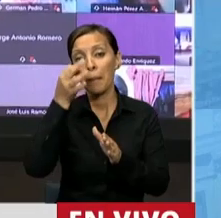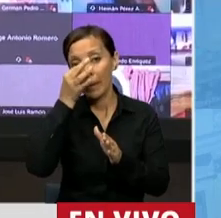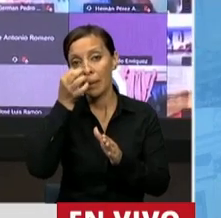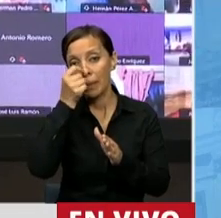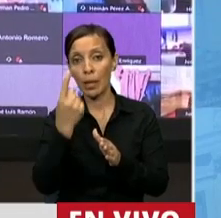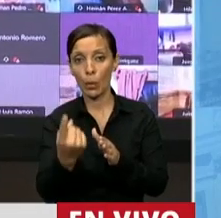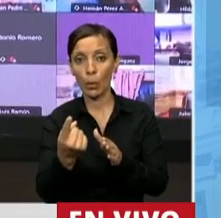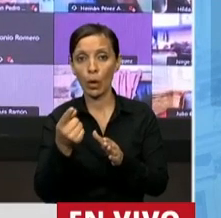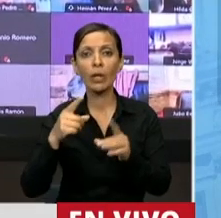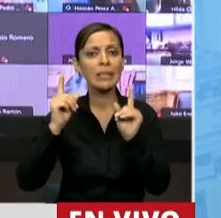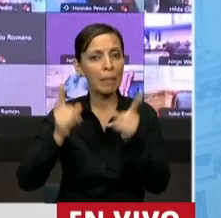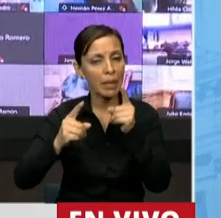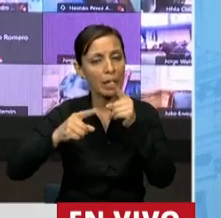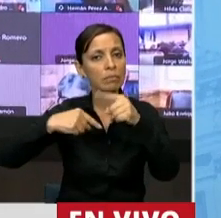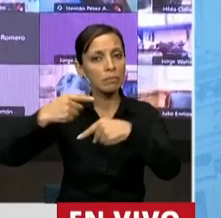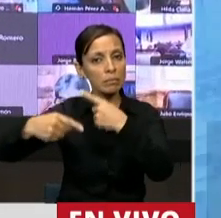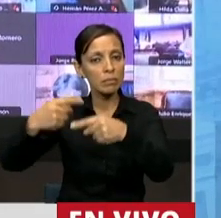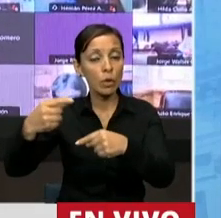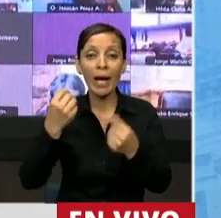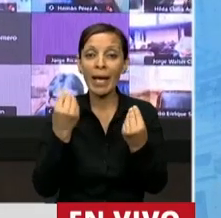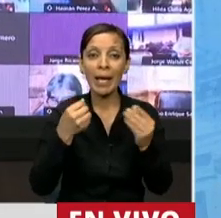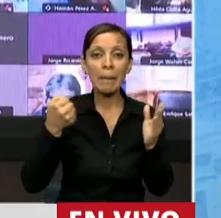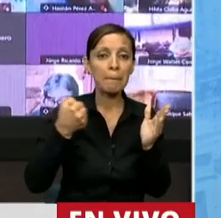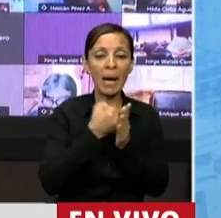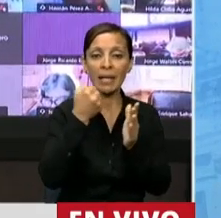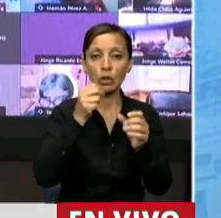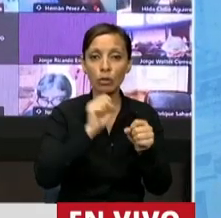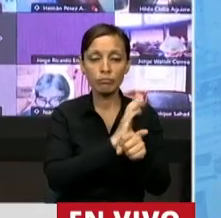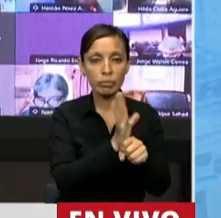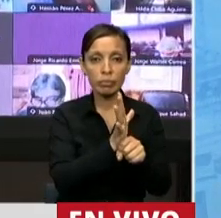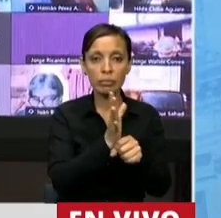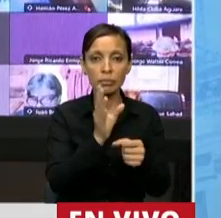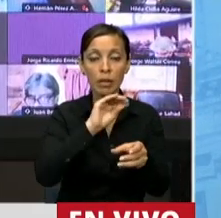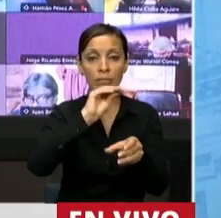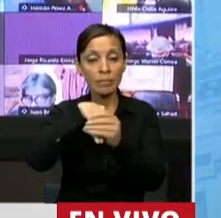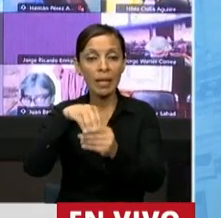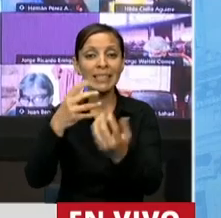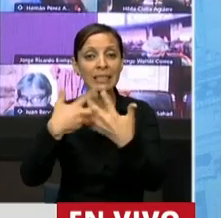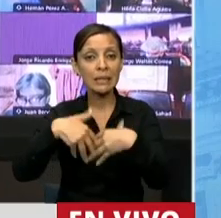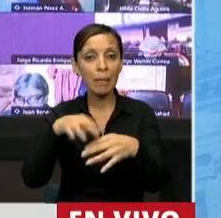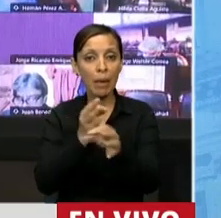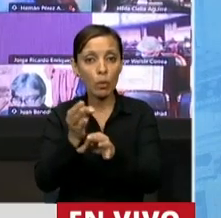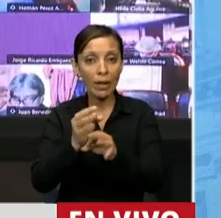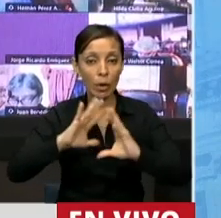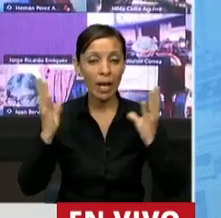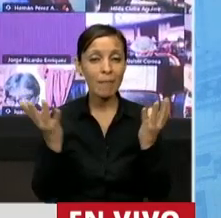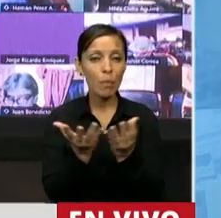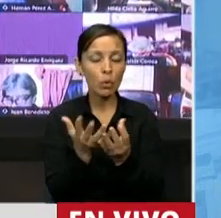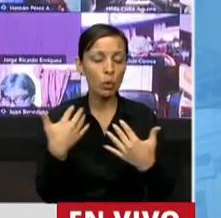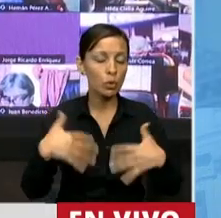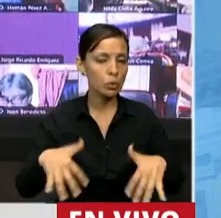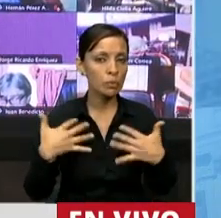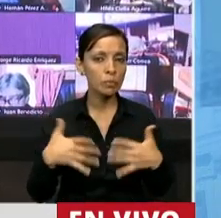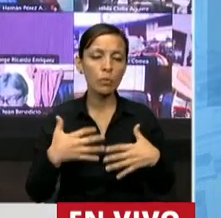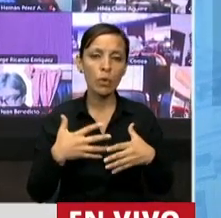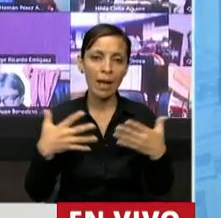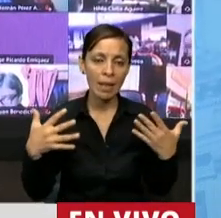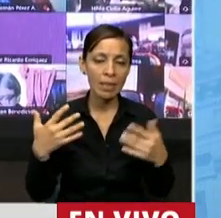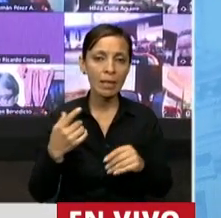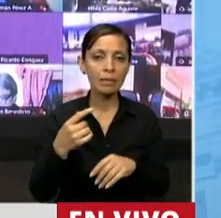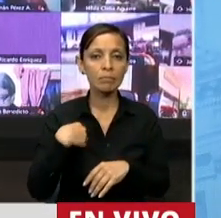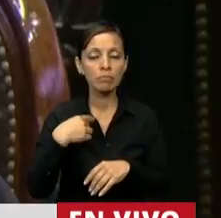van a seguir después. El impacto que ha tenido y tendrá la pandemia en los sistemas educativos del mundo es enorme. Y creo que nadie que